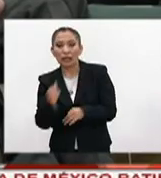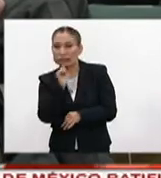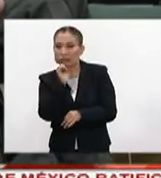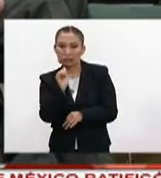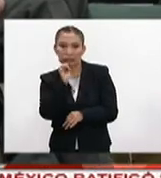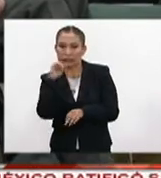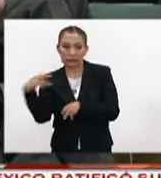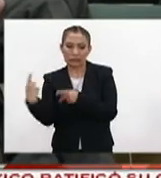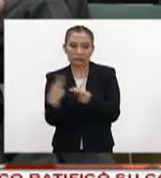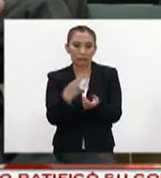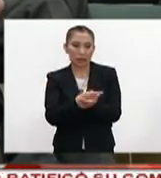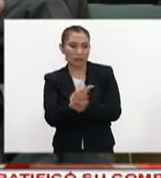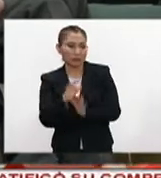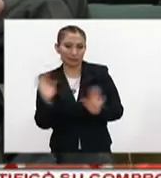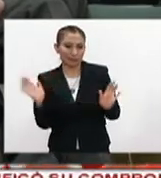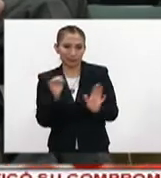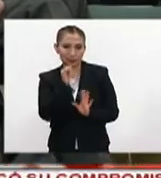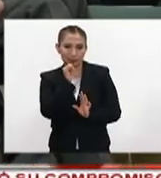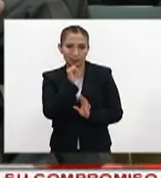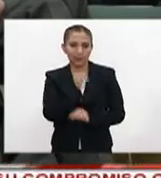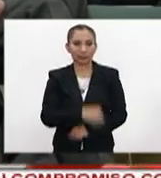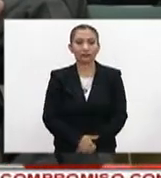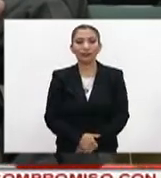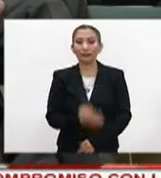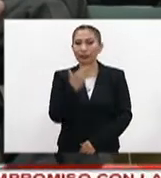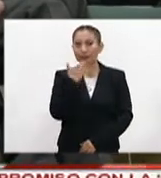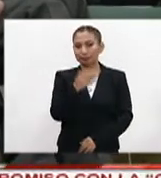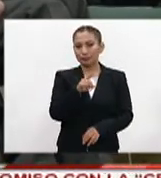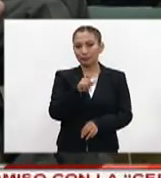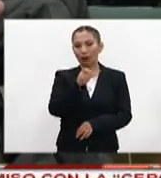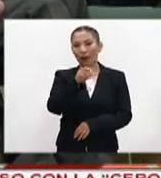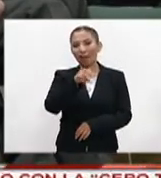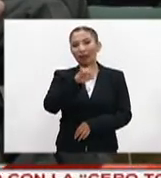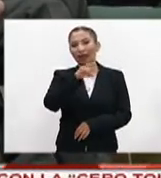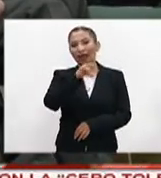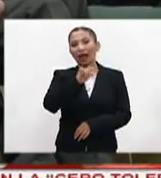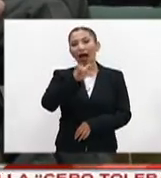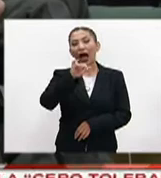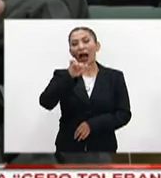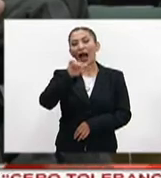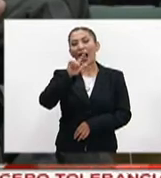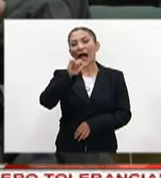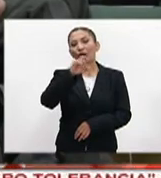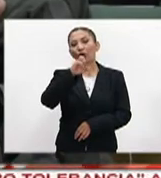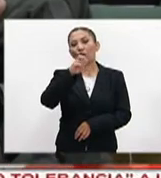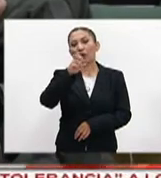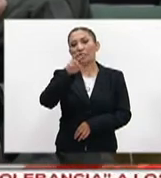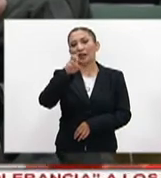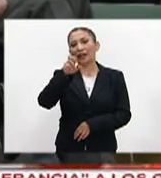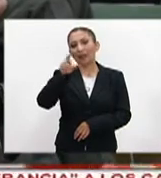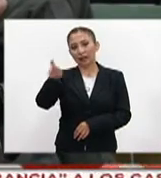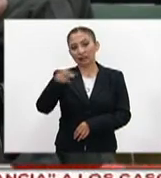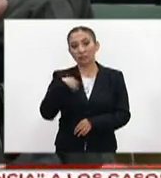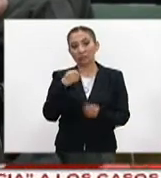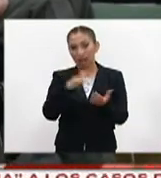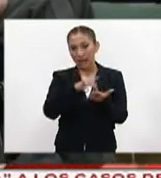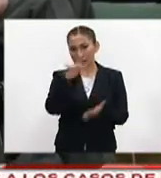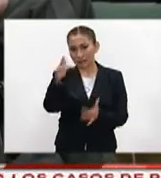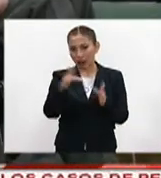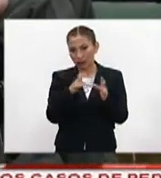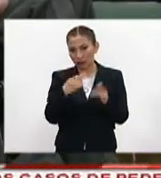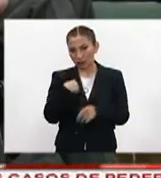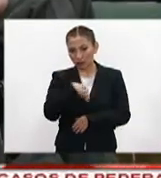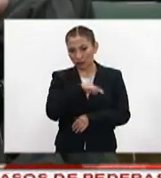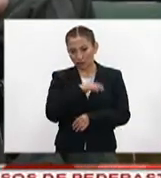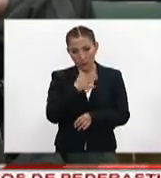una comprobación experimental. Muy bien, doctor Miguel Alcubierre, muchísimas gracias por estar con nosotros aquí en México al